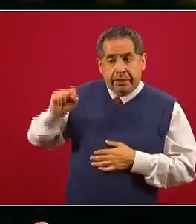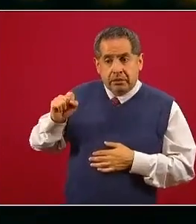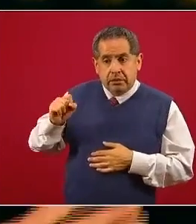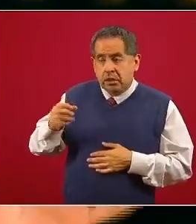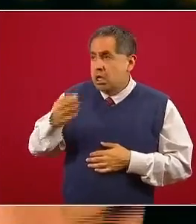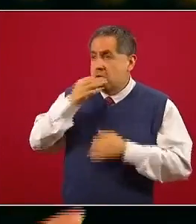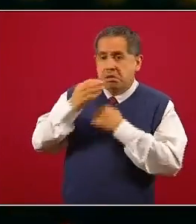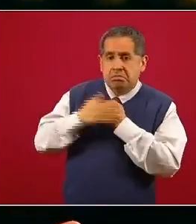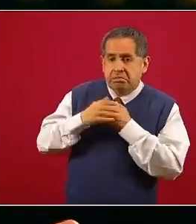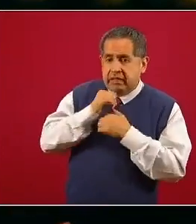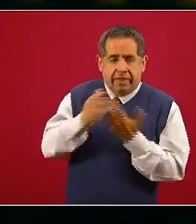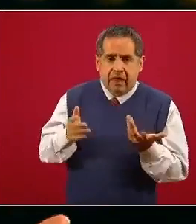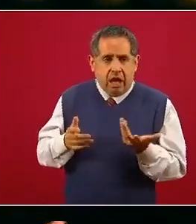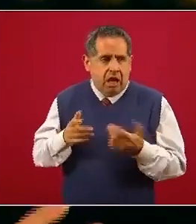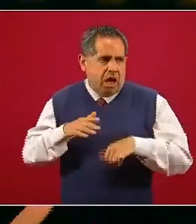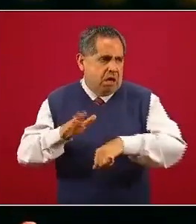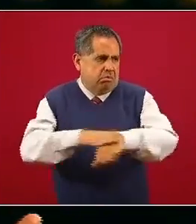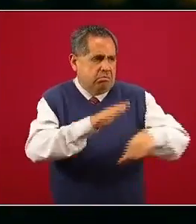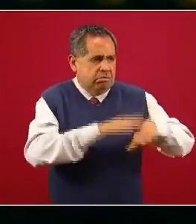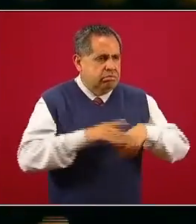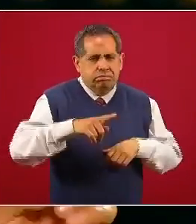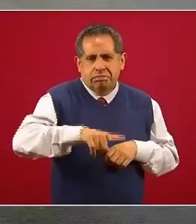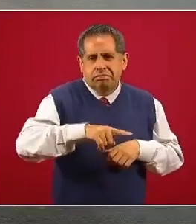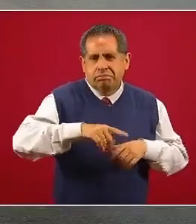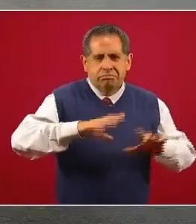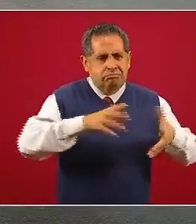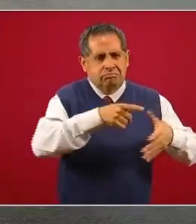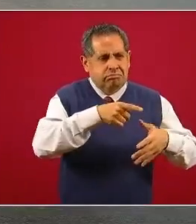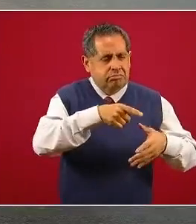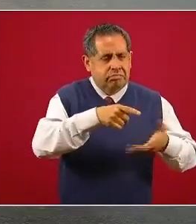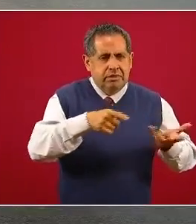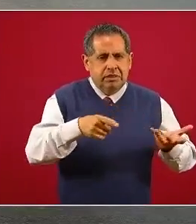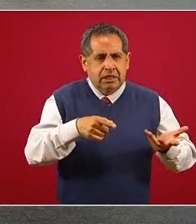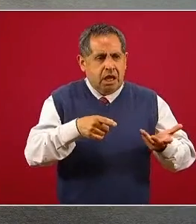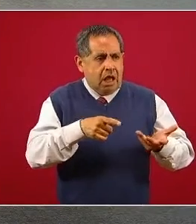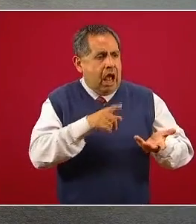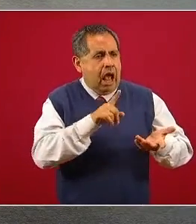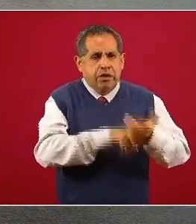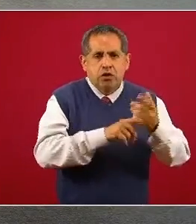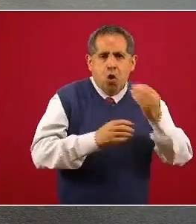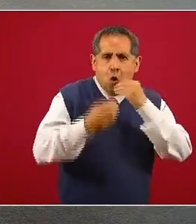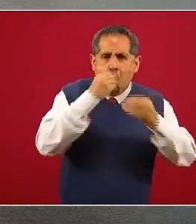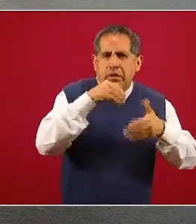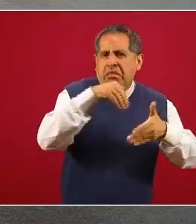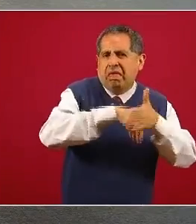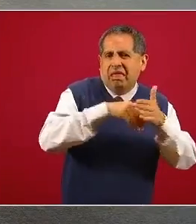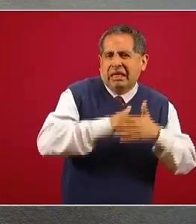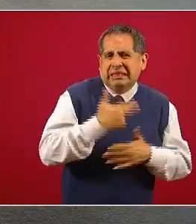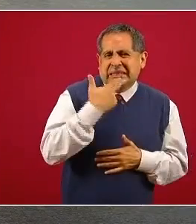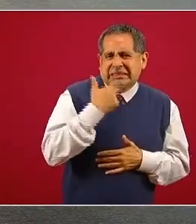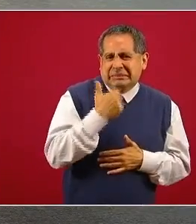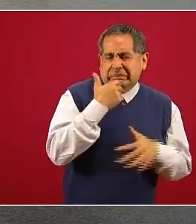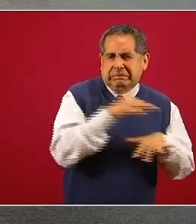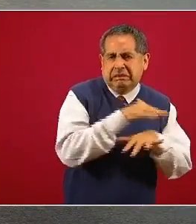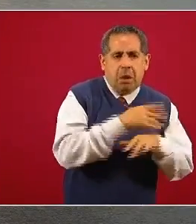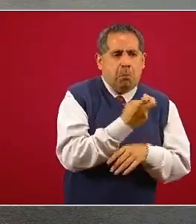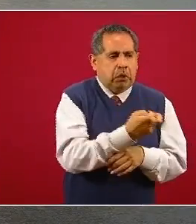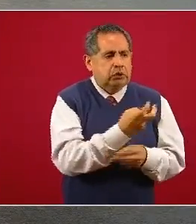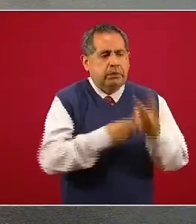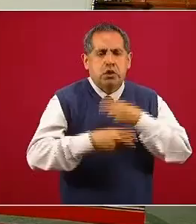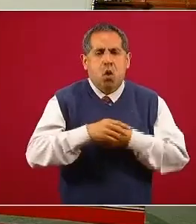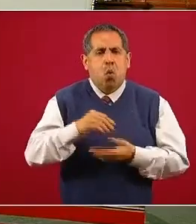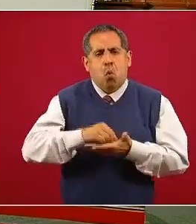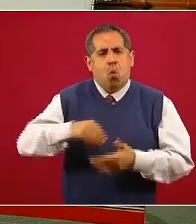nos dijo, ni le dijo a los empresarios extranjeros, que nos estaban metiendo comida chatarra y que como consecuencia estábamos